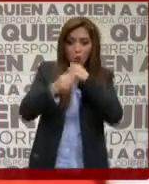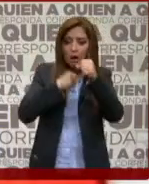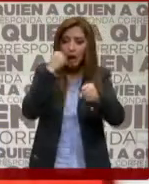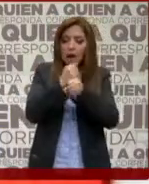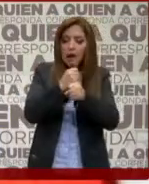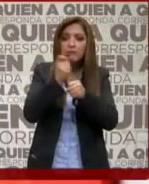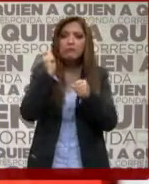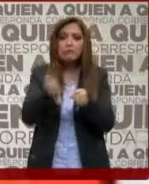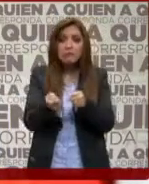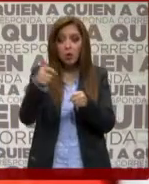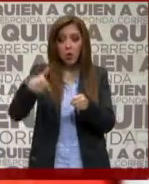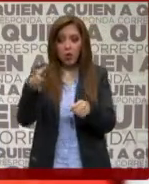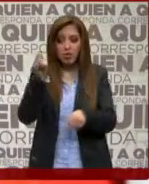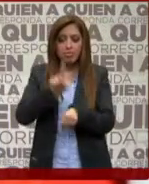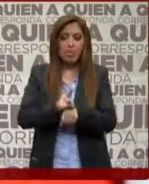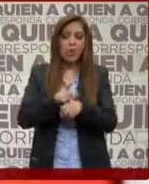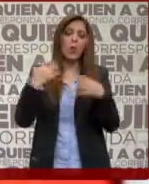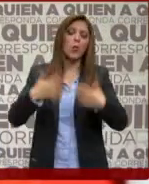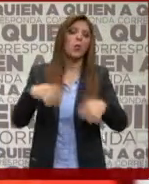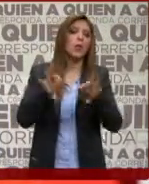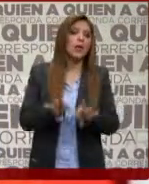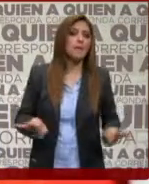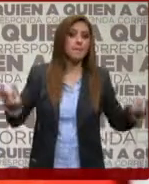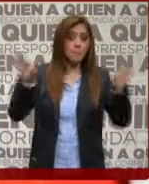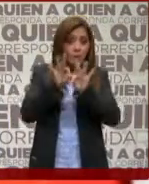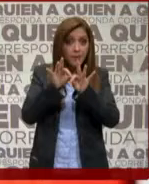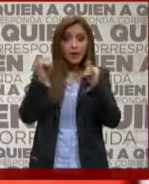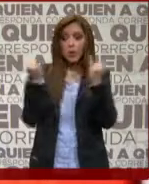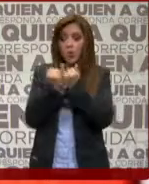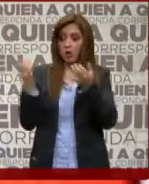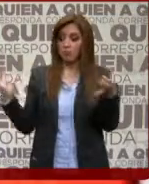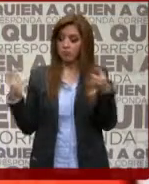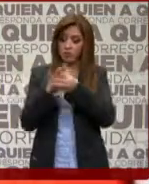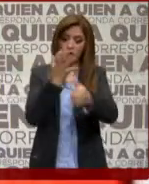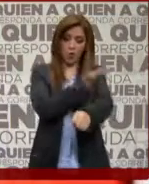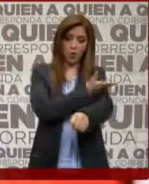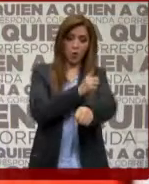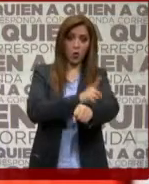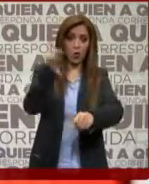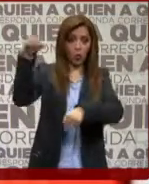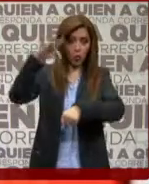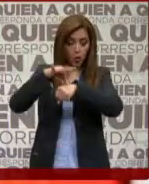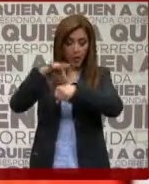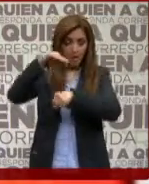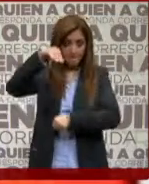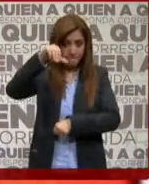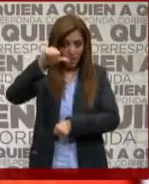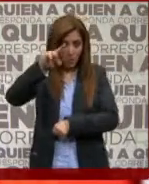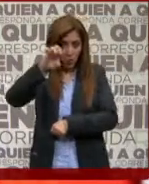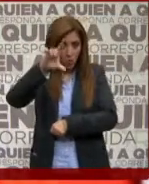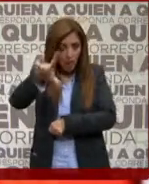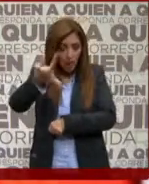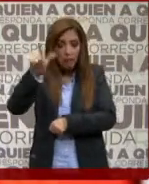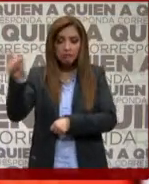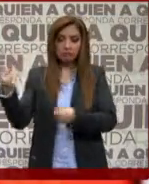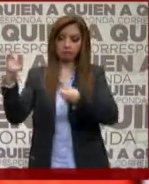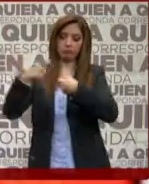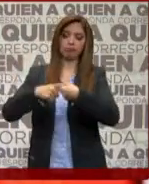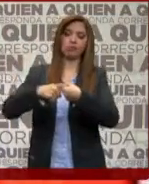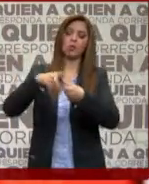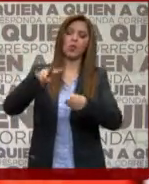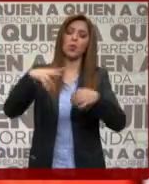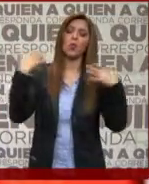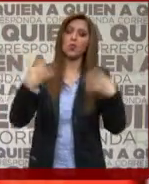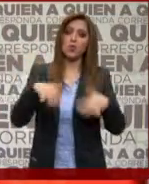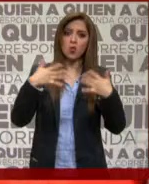muy importante y la coordinación con el doctor manuel mondragón pues le ha dado un impulso especial a esta campaña por lo cual